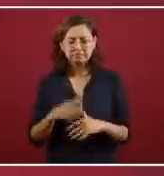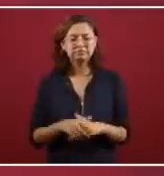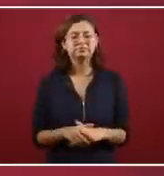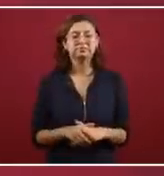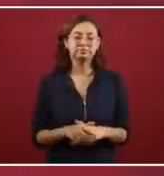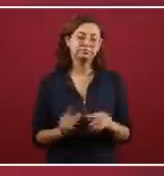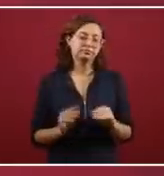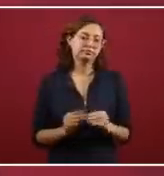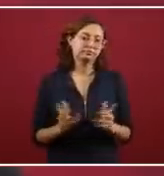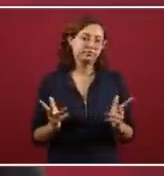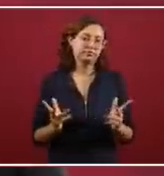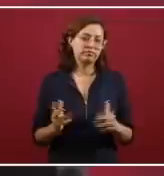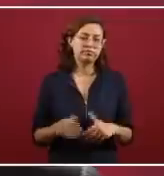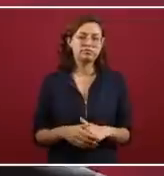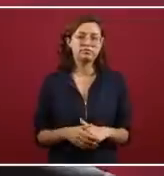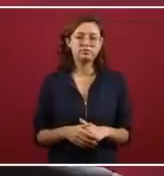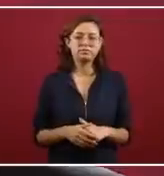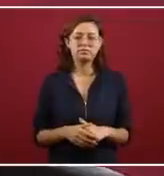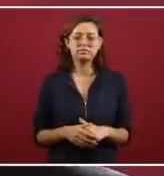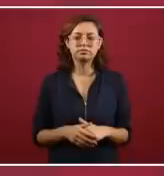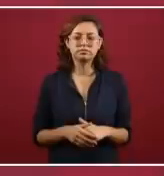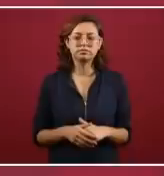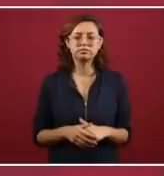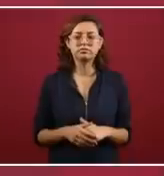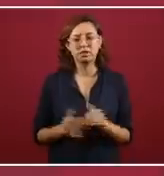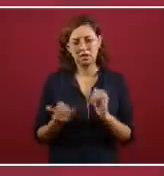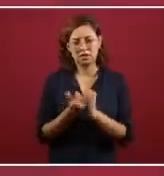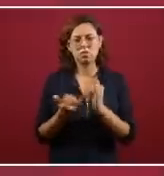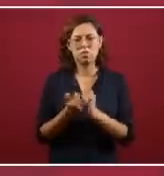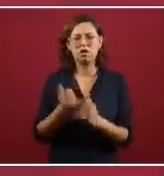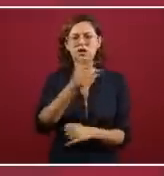desde luego los generales de división,